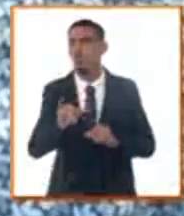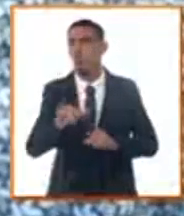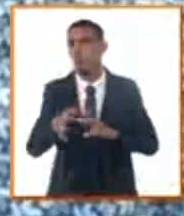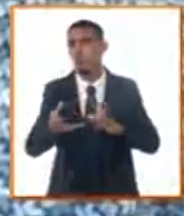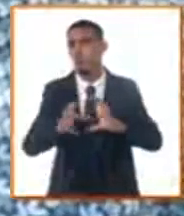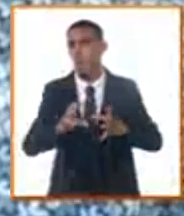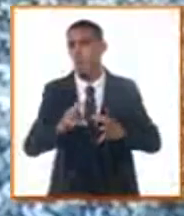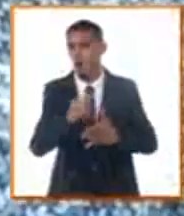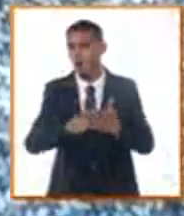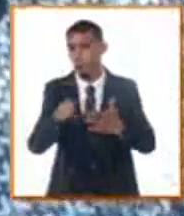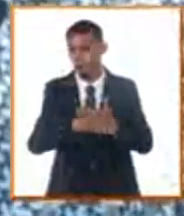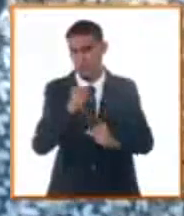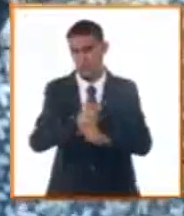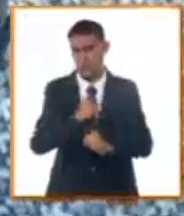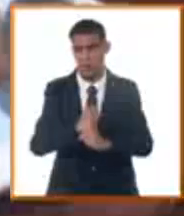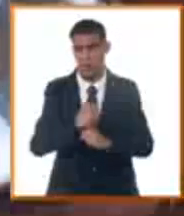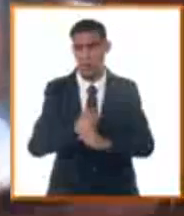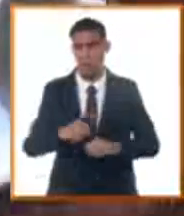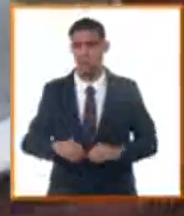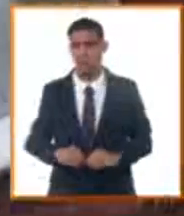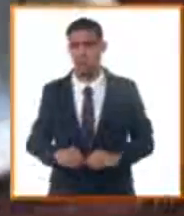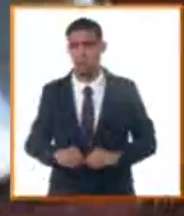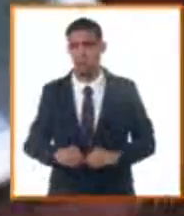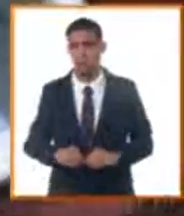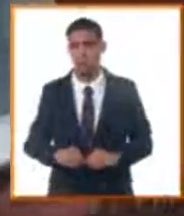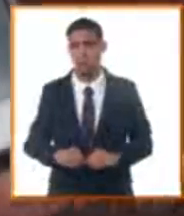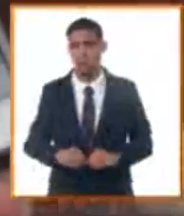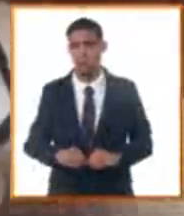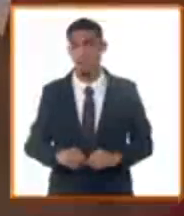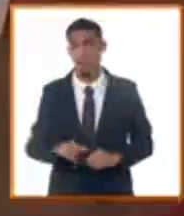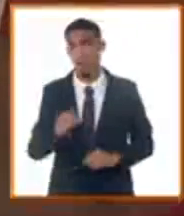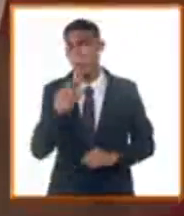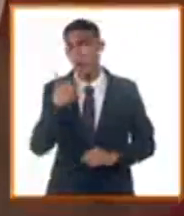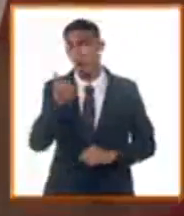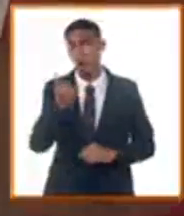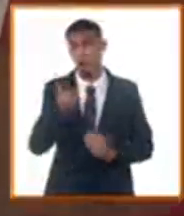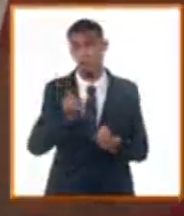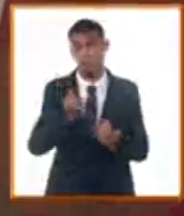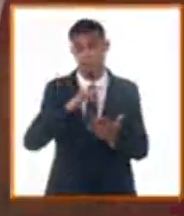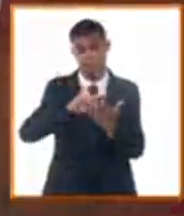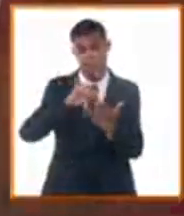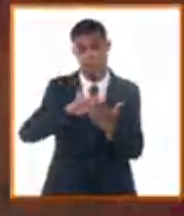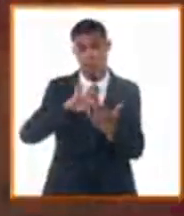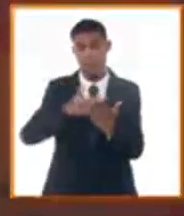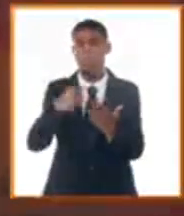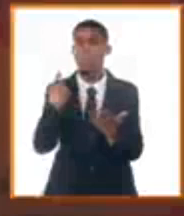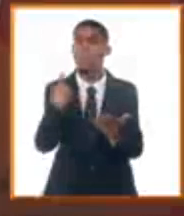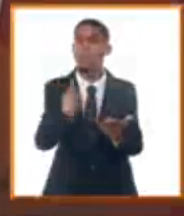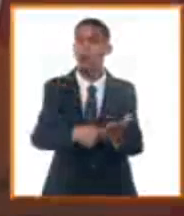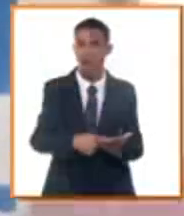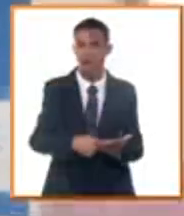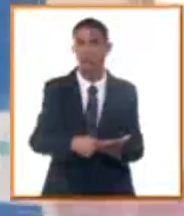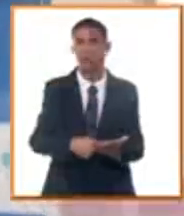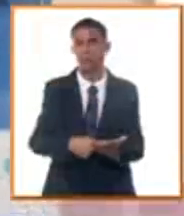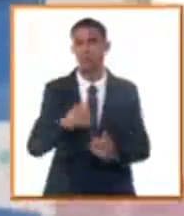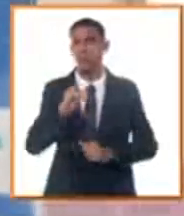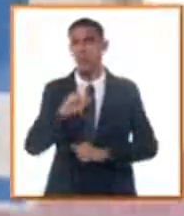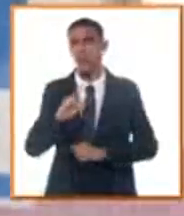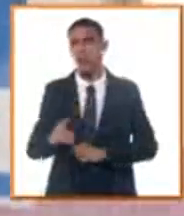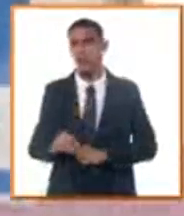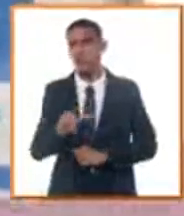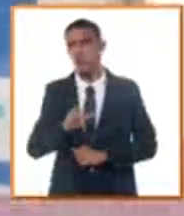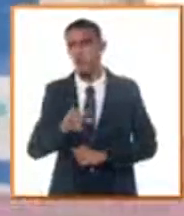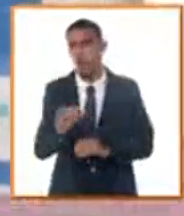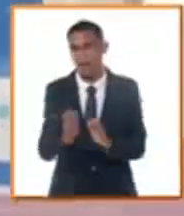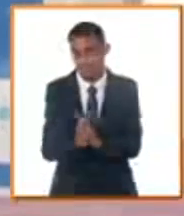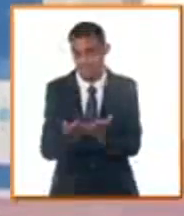beneficio, ¿entiendes? De ya no tener que sacar una cartera, una billetera, y ya a través del móvil usarlo como se usa en casi la mayoría de los países